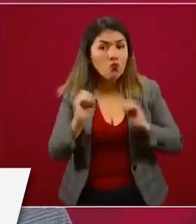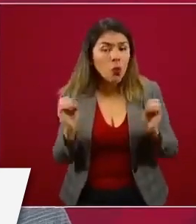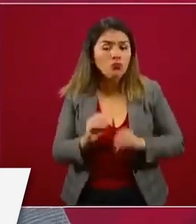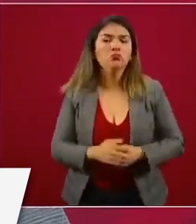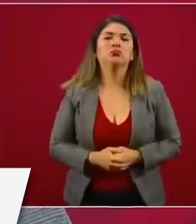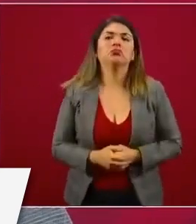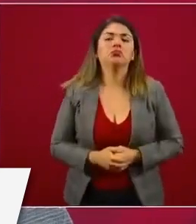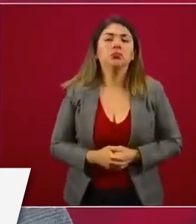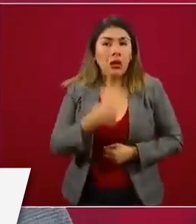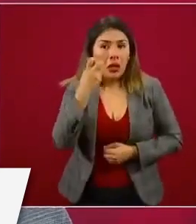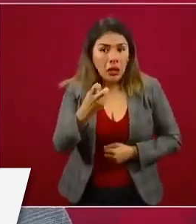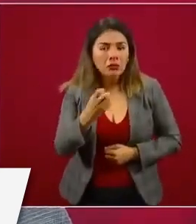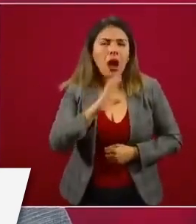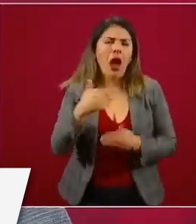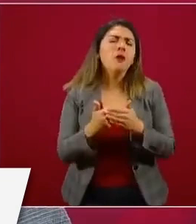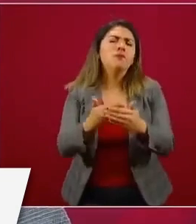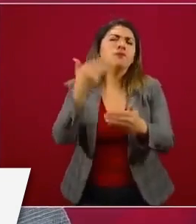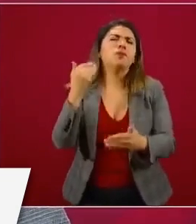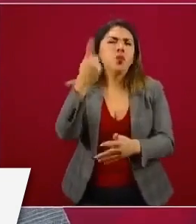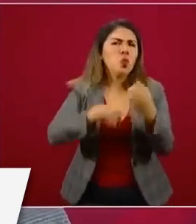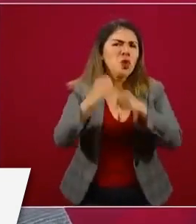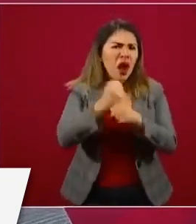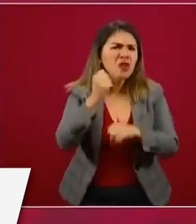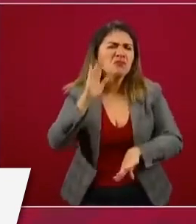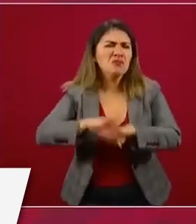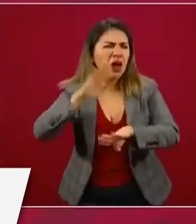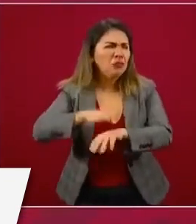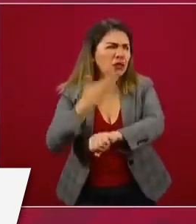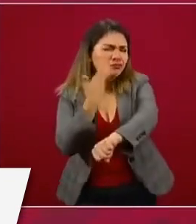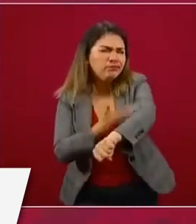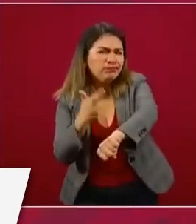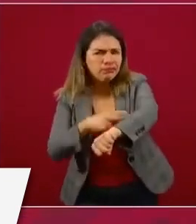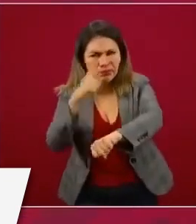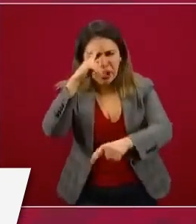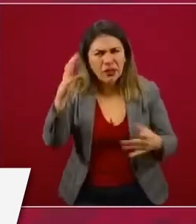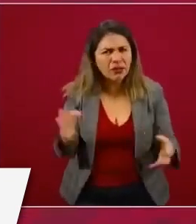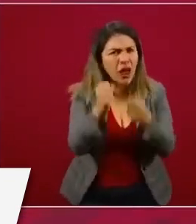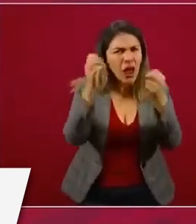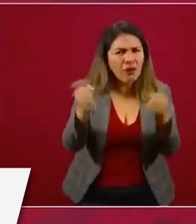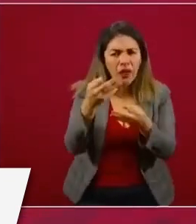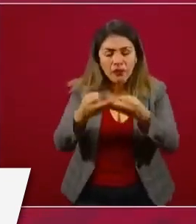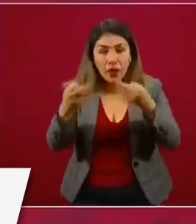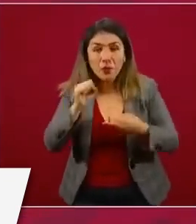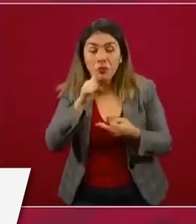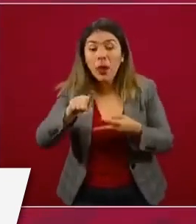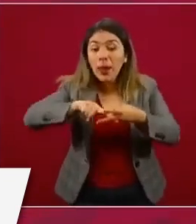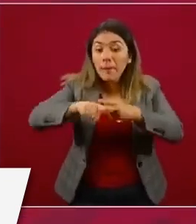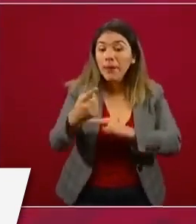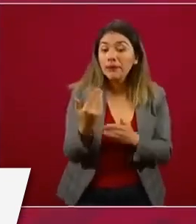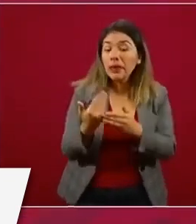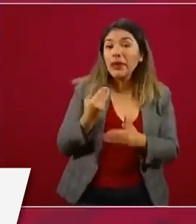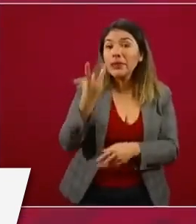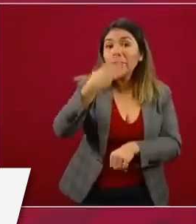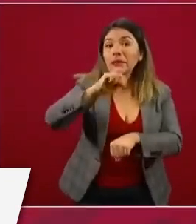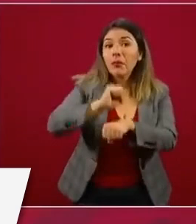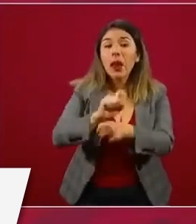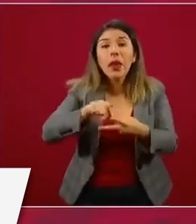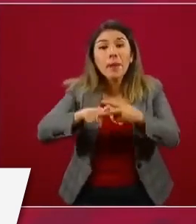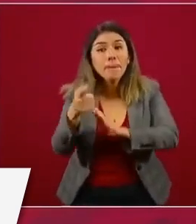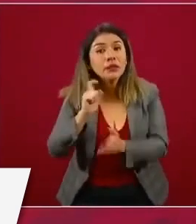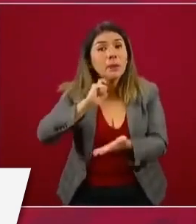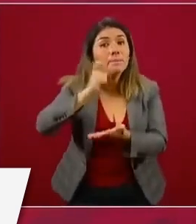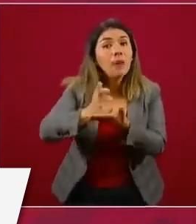proceso que hallamos bastante tiempo más de un año en este proceso de ir recuperando y empezamos hace tres semanas hacer los primeros pagos